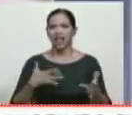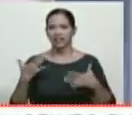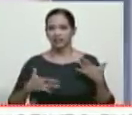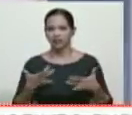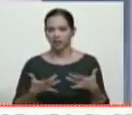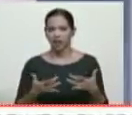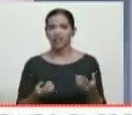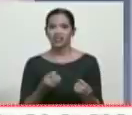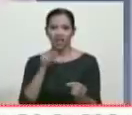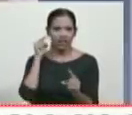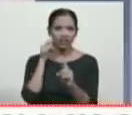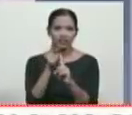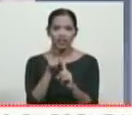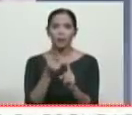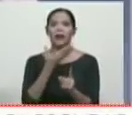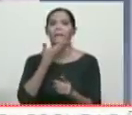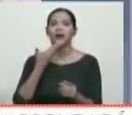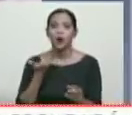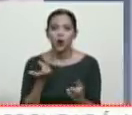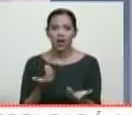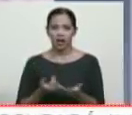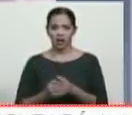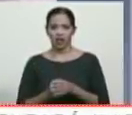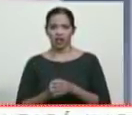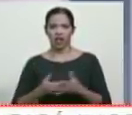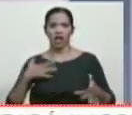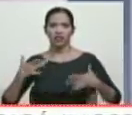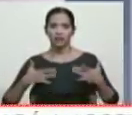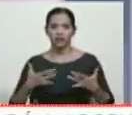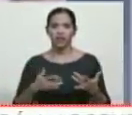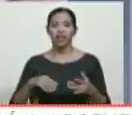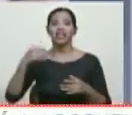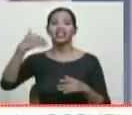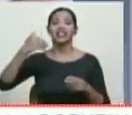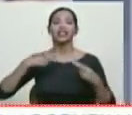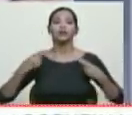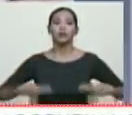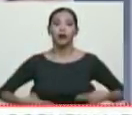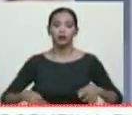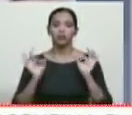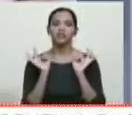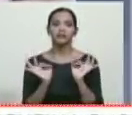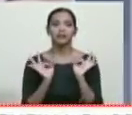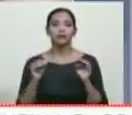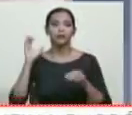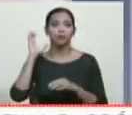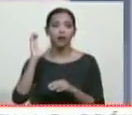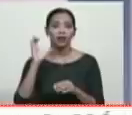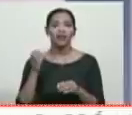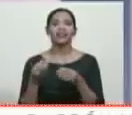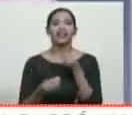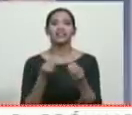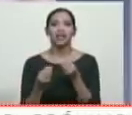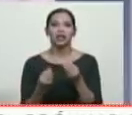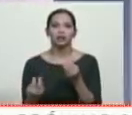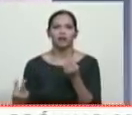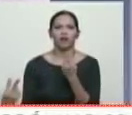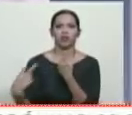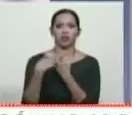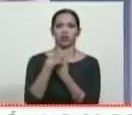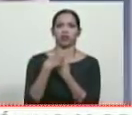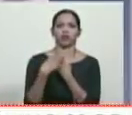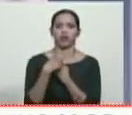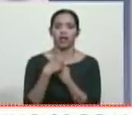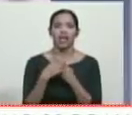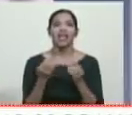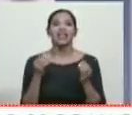señalamiento para mejorar las condiciones en materia de derechos humanos, sobre todo en un país que está siendo asediado en medio